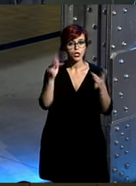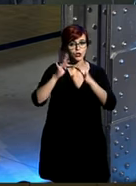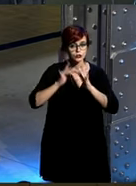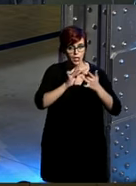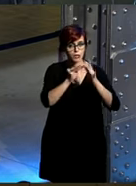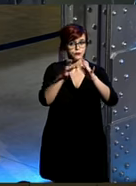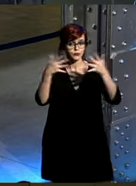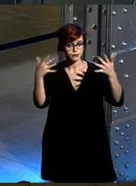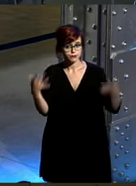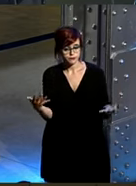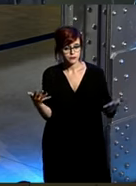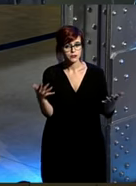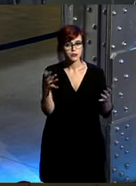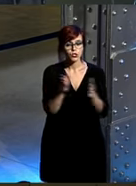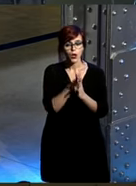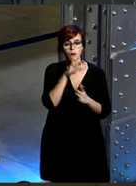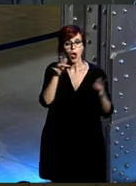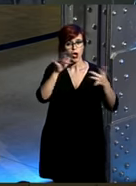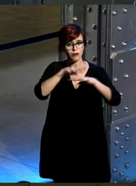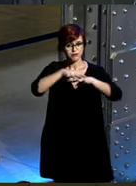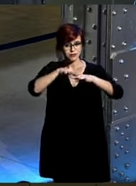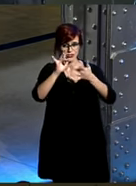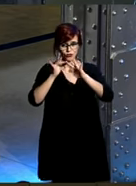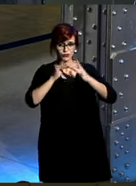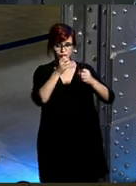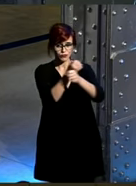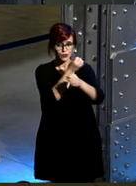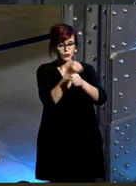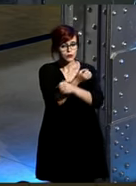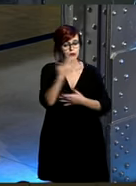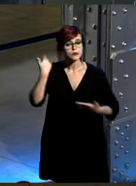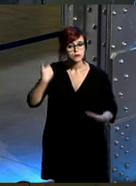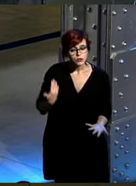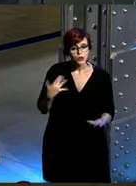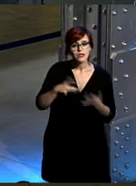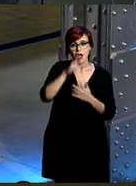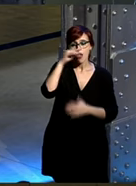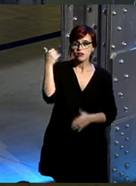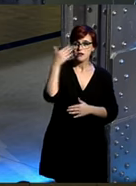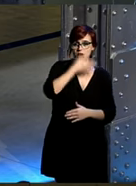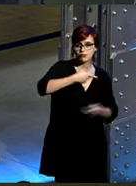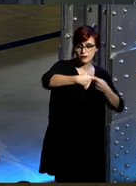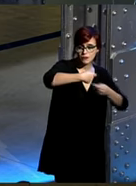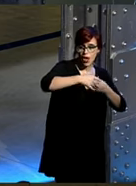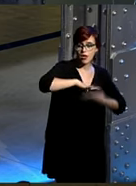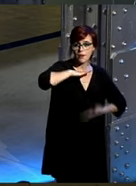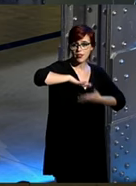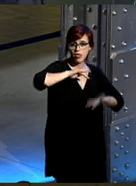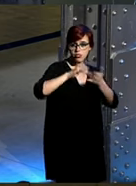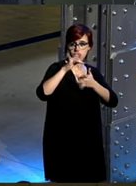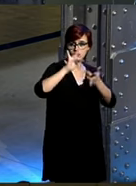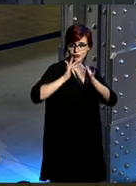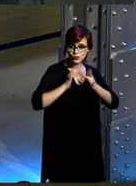contactos tal, que tenga un networking. Antes el diferencial de las escuelas de negocio era la capacidad de networking que tiene.